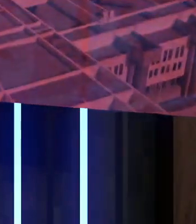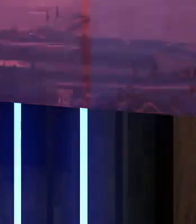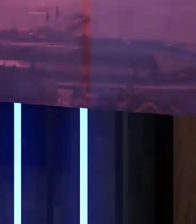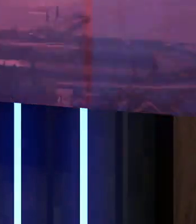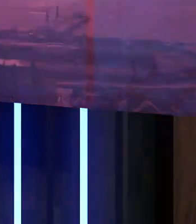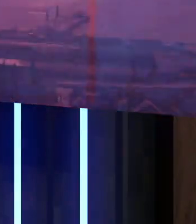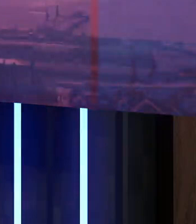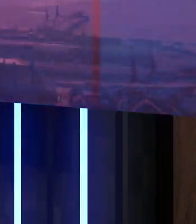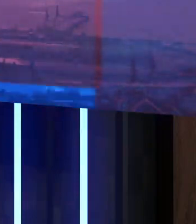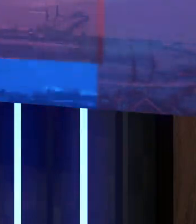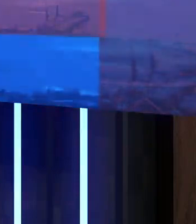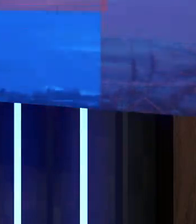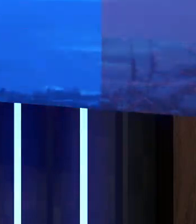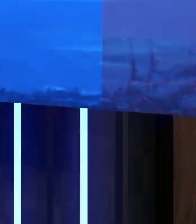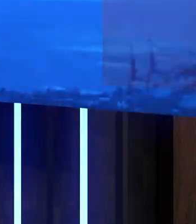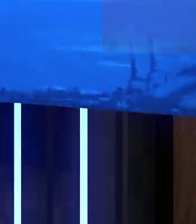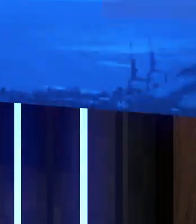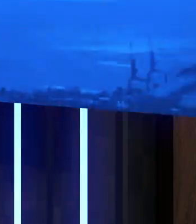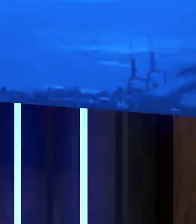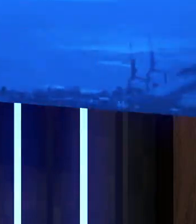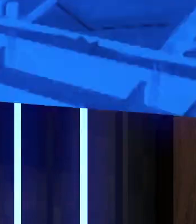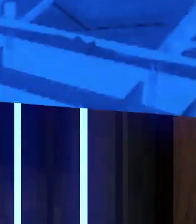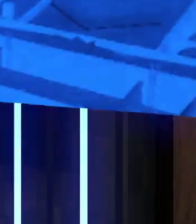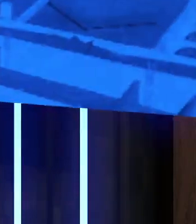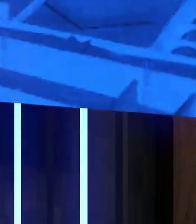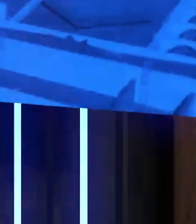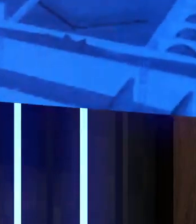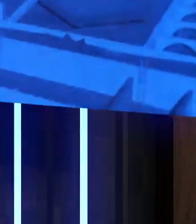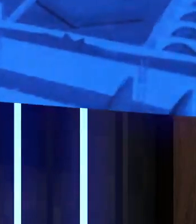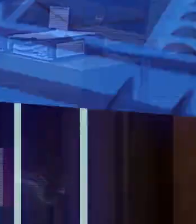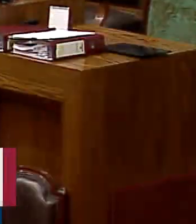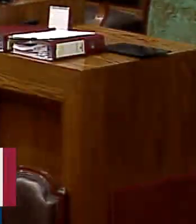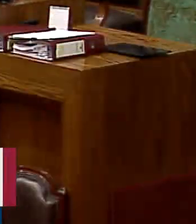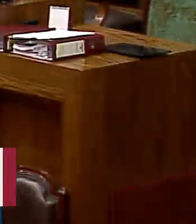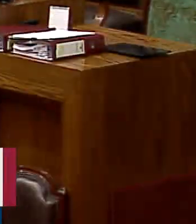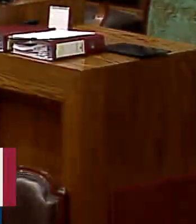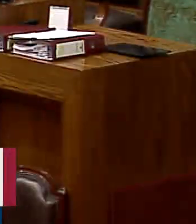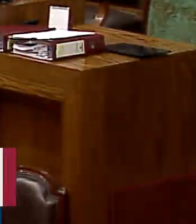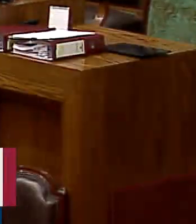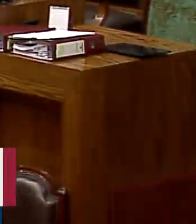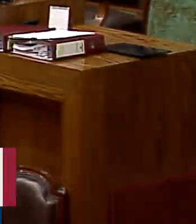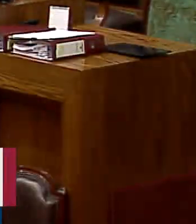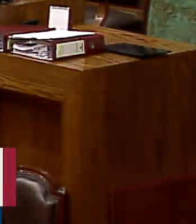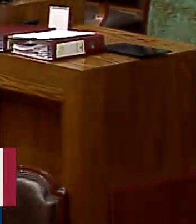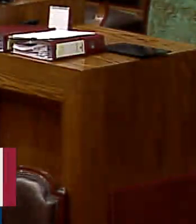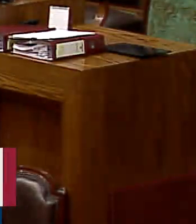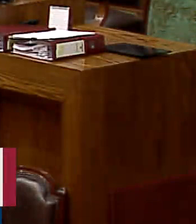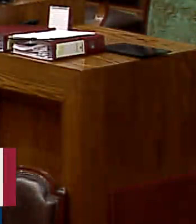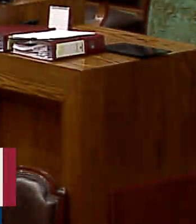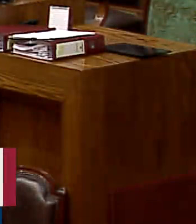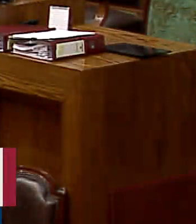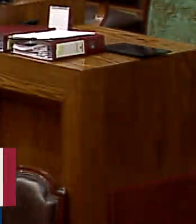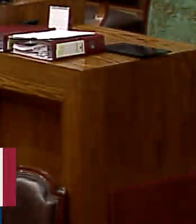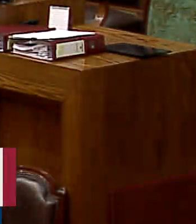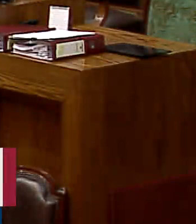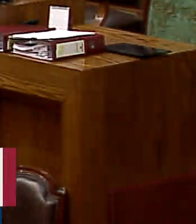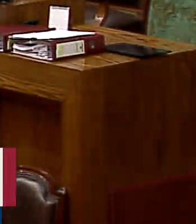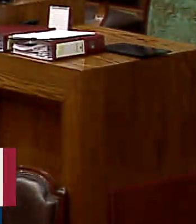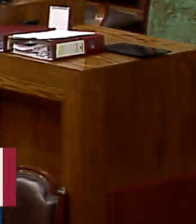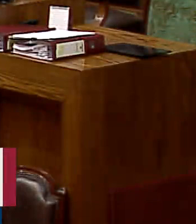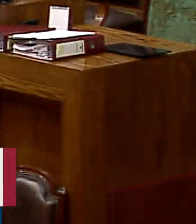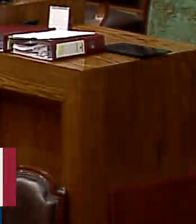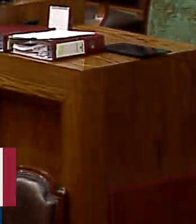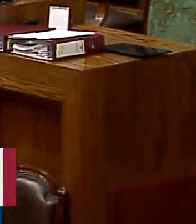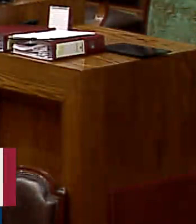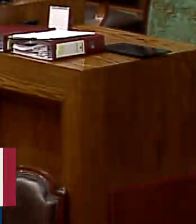retiro de la línea férrea que atraviesa la ciudad de Calama. Bien, entrando el tiempo